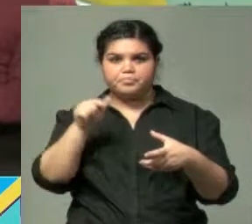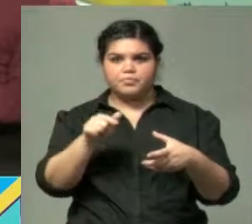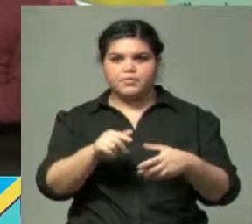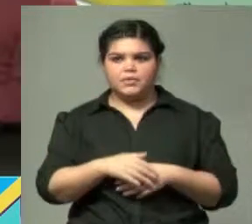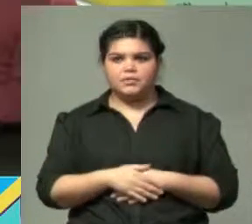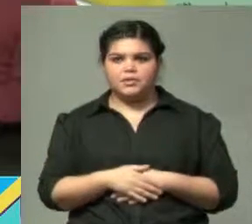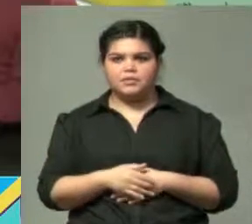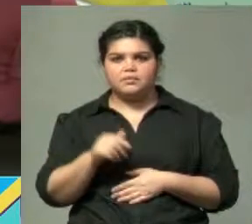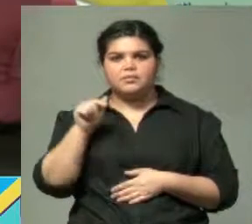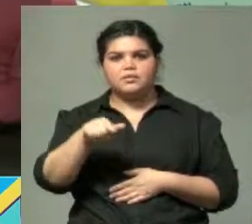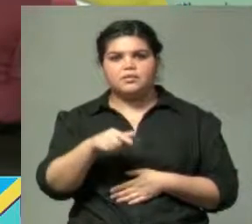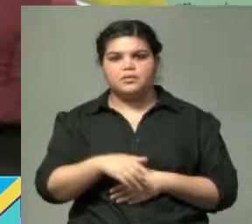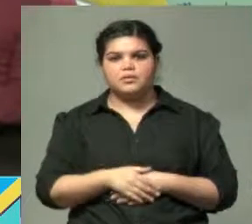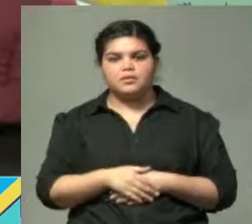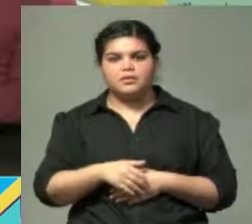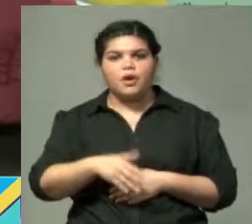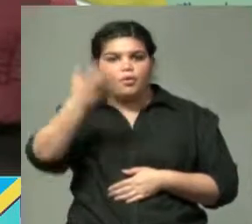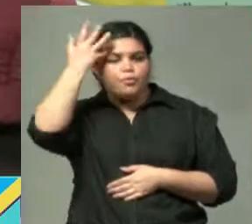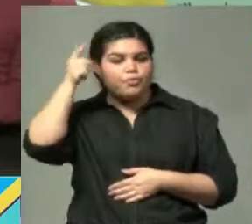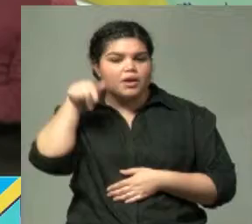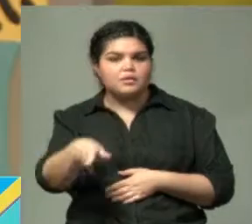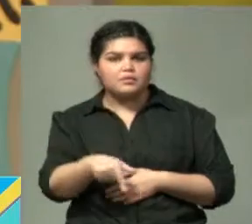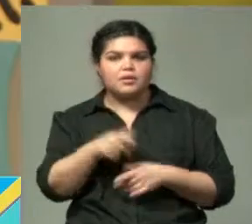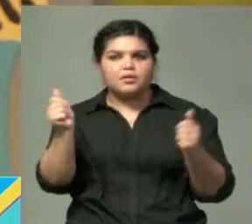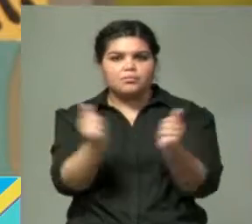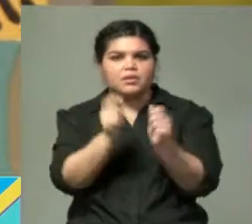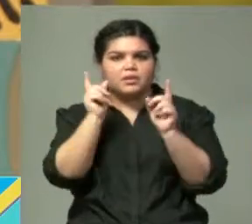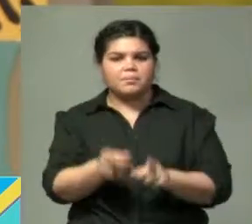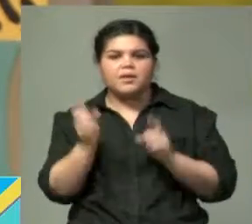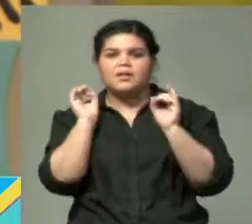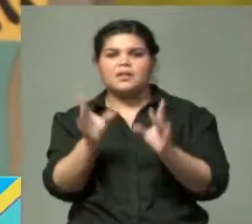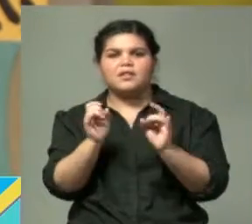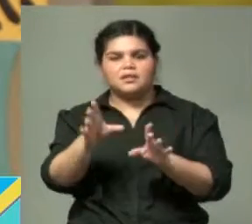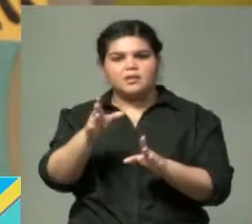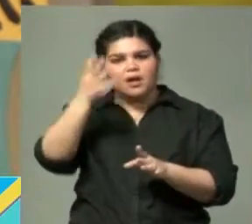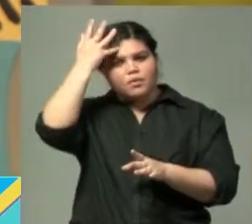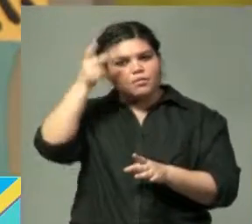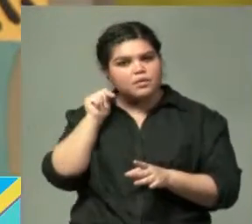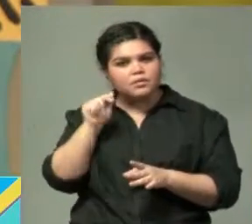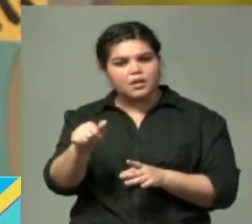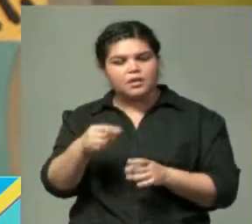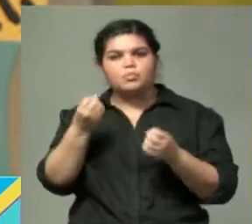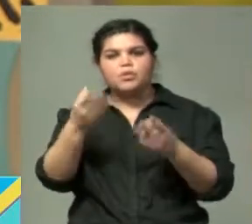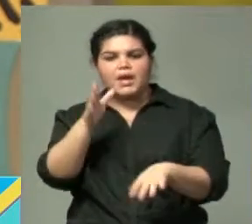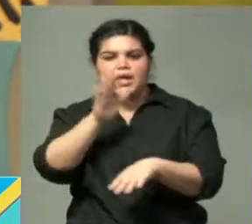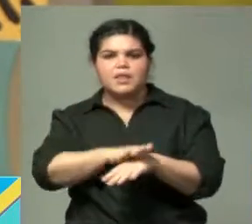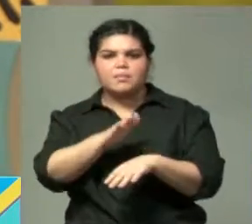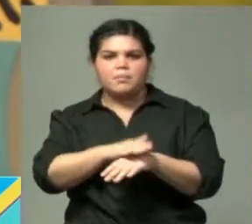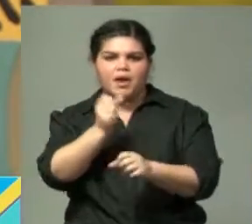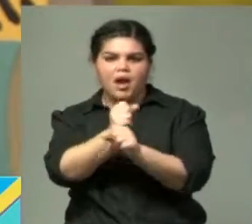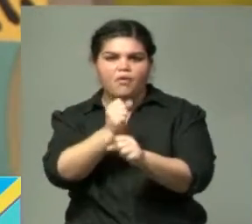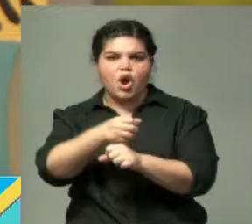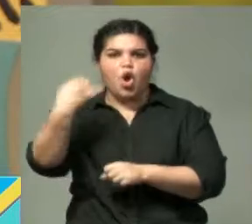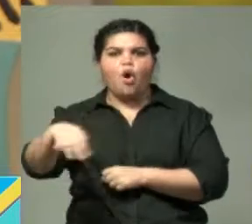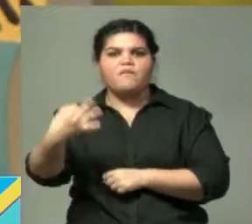salida hizo declaraciones y ha sido muy criticado en Francia porque las declaraciones que ha hecho hablan del empleo como obligación, no como derecho. ¿Viste?